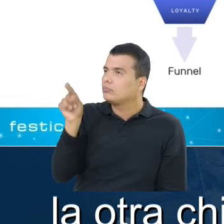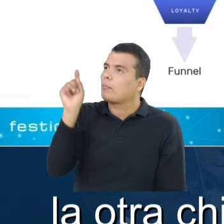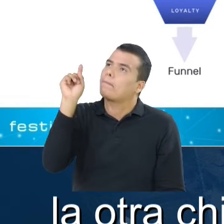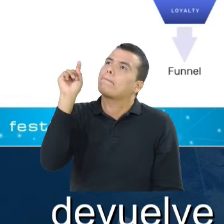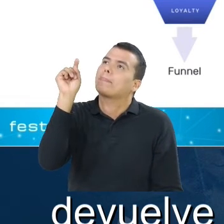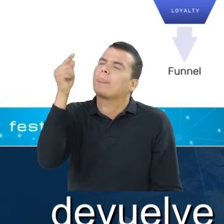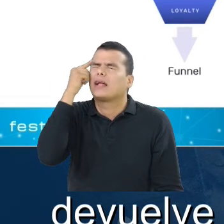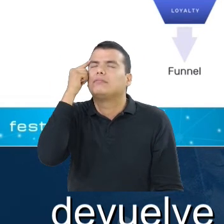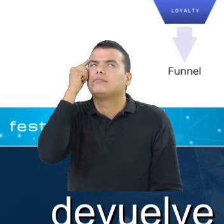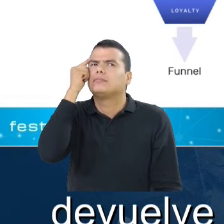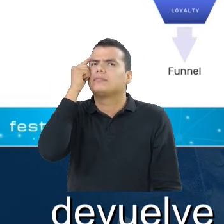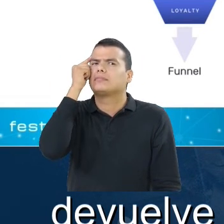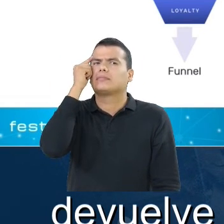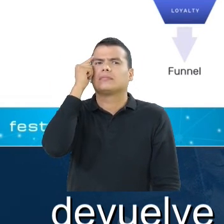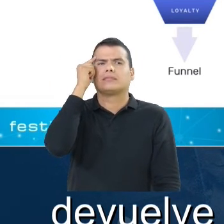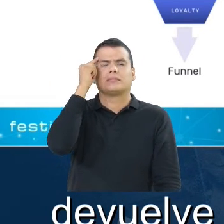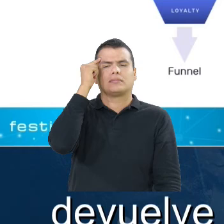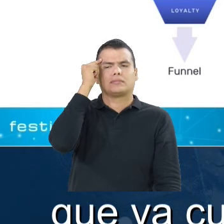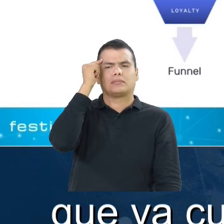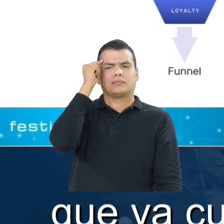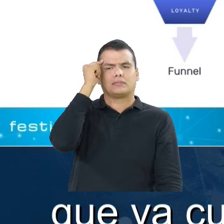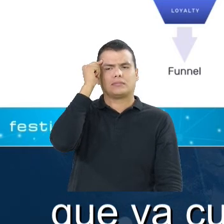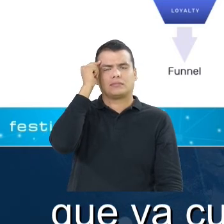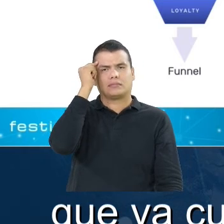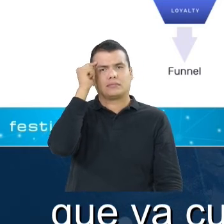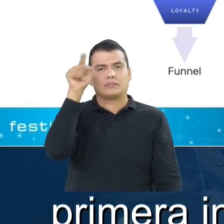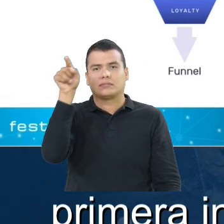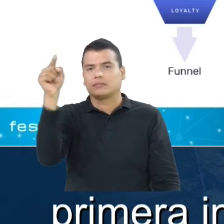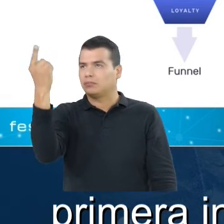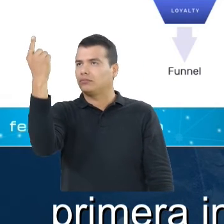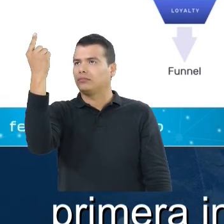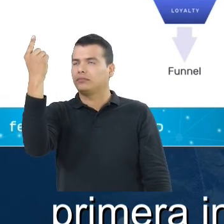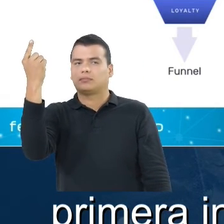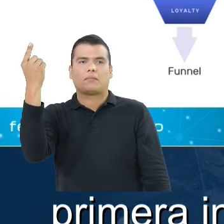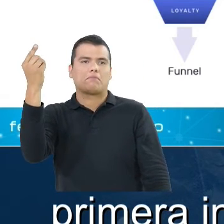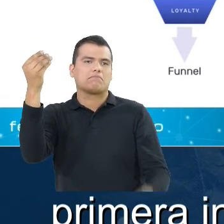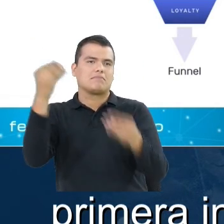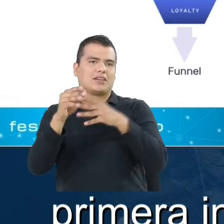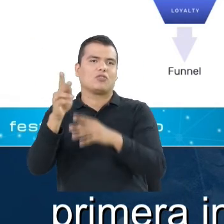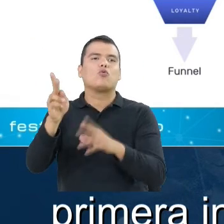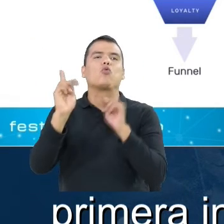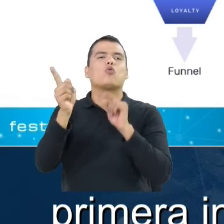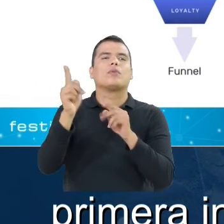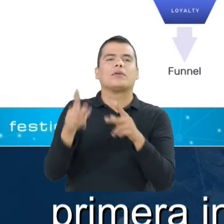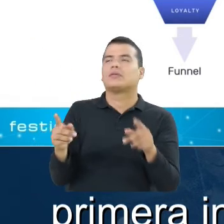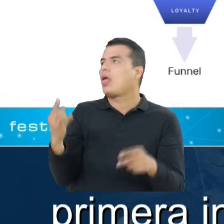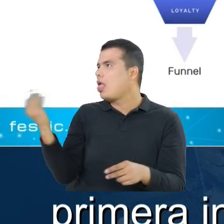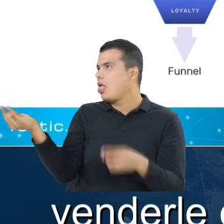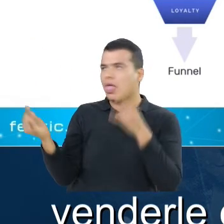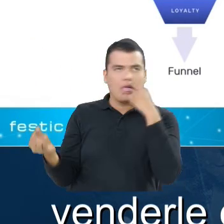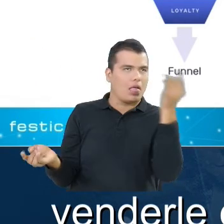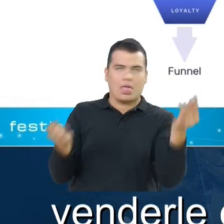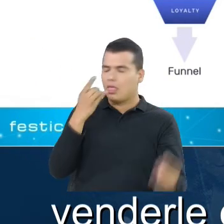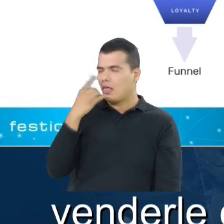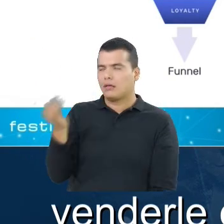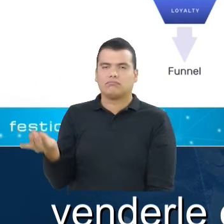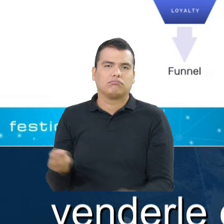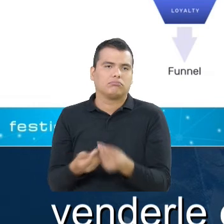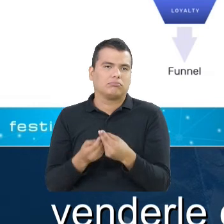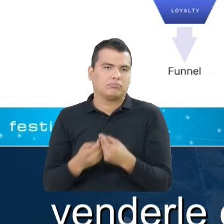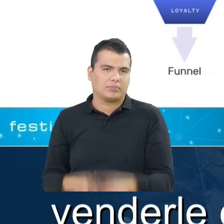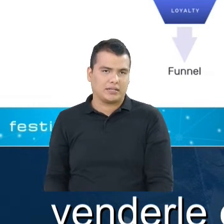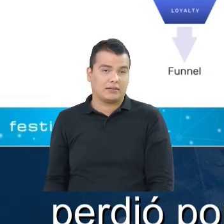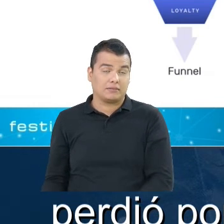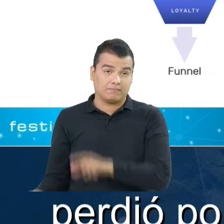esa primera intención que tuviste de venderle, en este caso una camisa, ya se perdió porque la persona se distrajo, la llamaron, etcétera. El embudo de